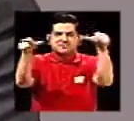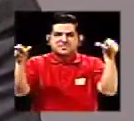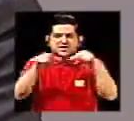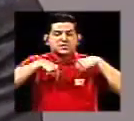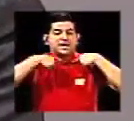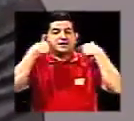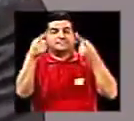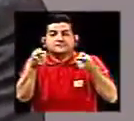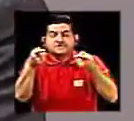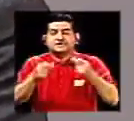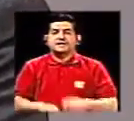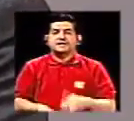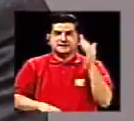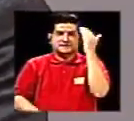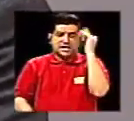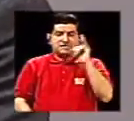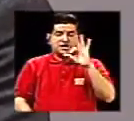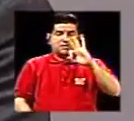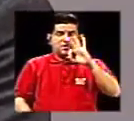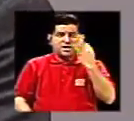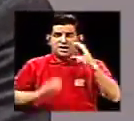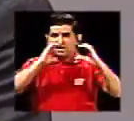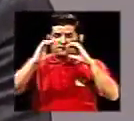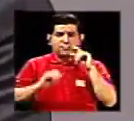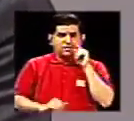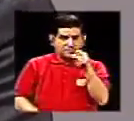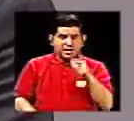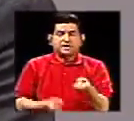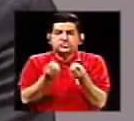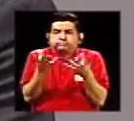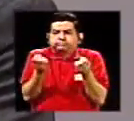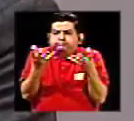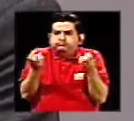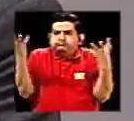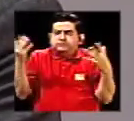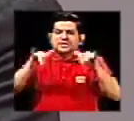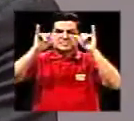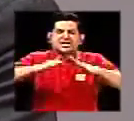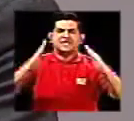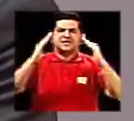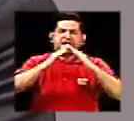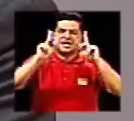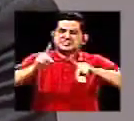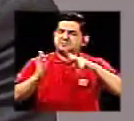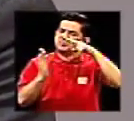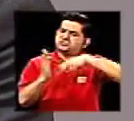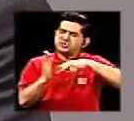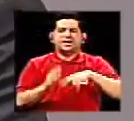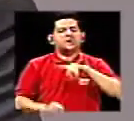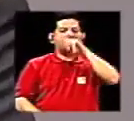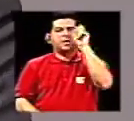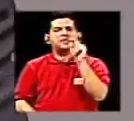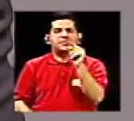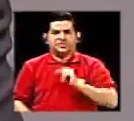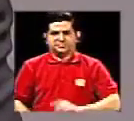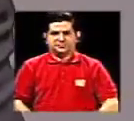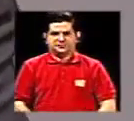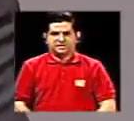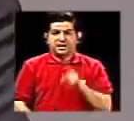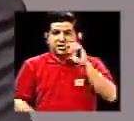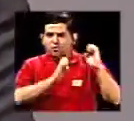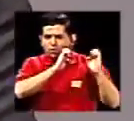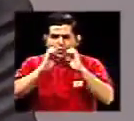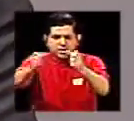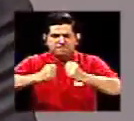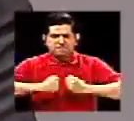y sabíamos que, como cualquier medio, eso se multiplica, eso queda en la casa y la gente lo ve y pregunta, etc. Entonces, hubo una estrategia